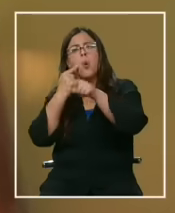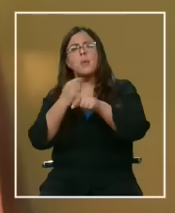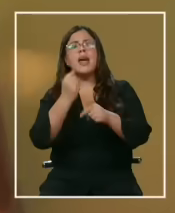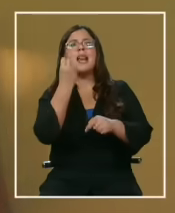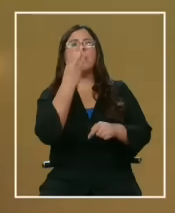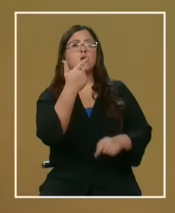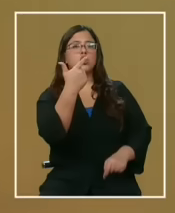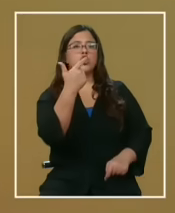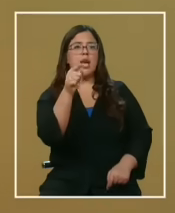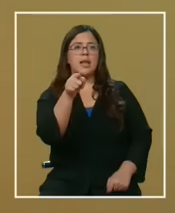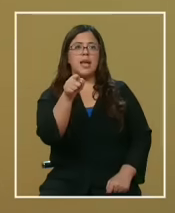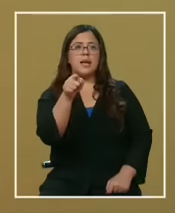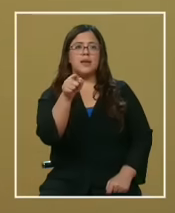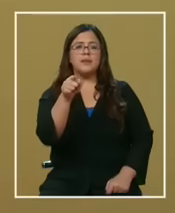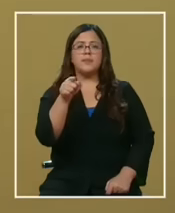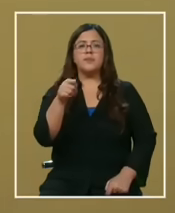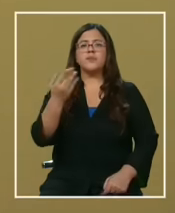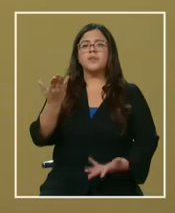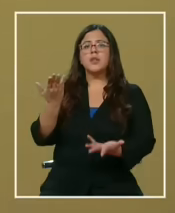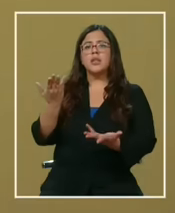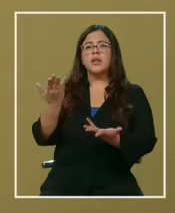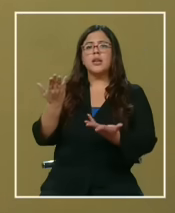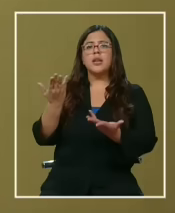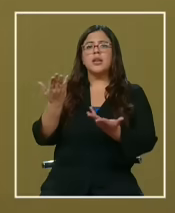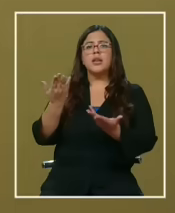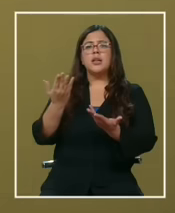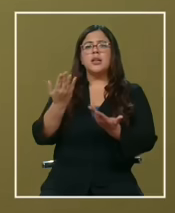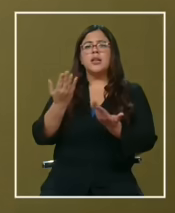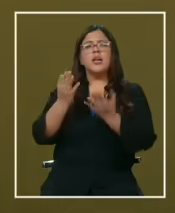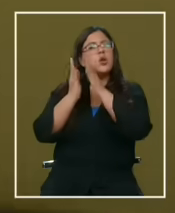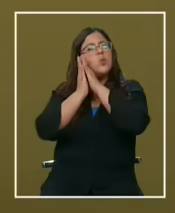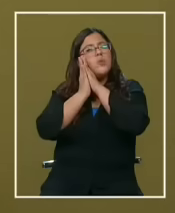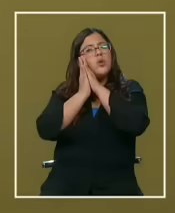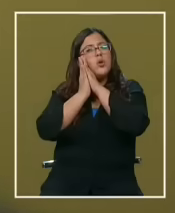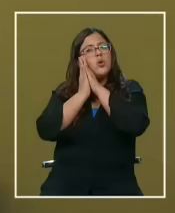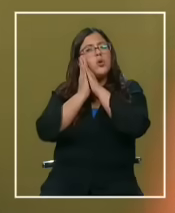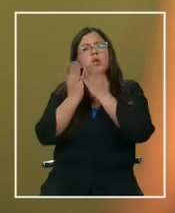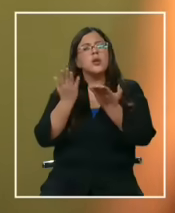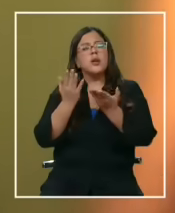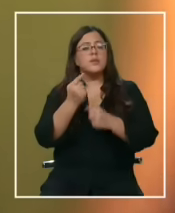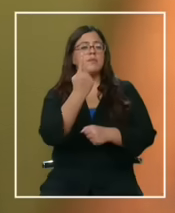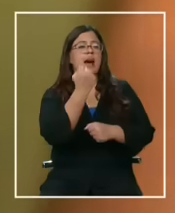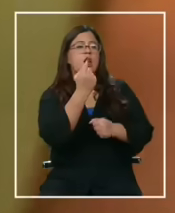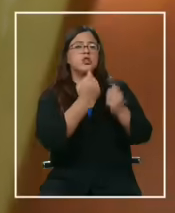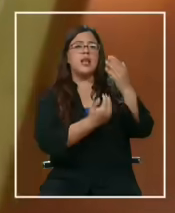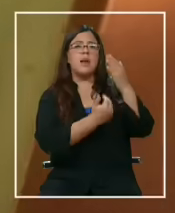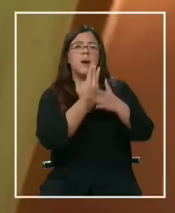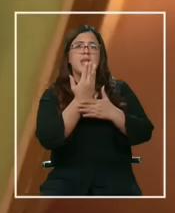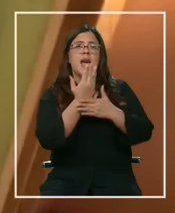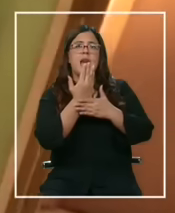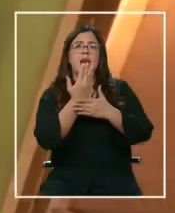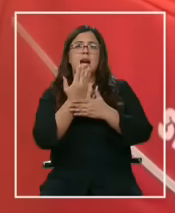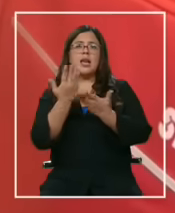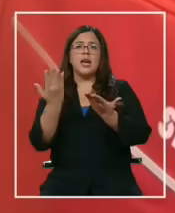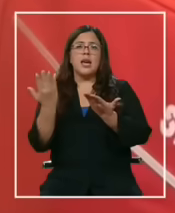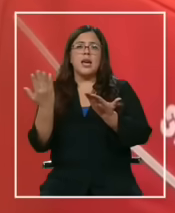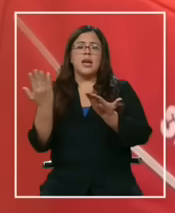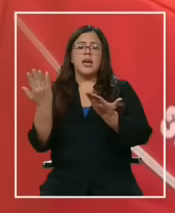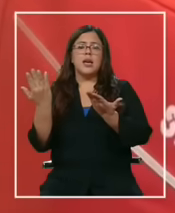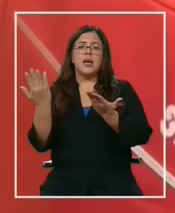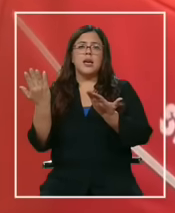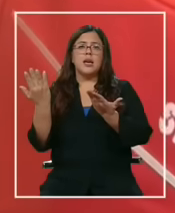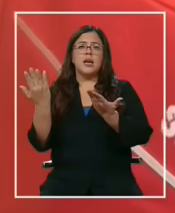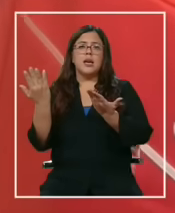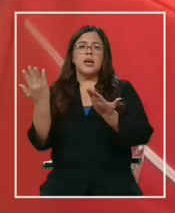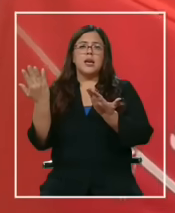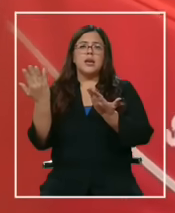las s y entr Y cuánto rato durmió acá entró como a las 11 de la mañana y se ha debido ir como de